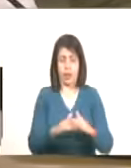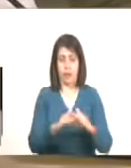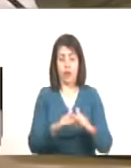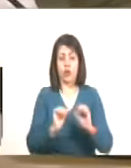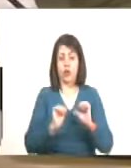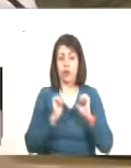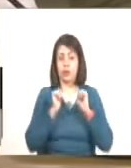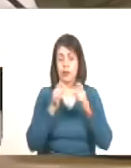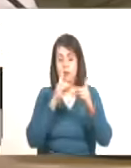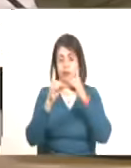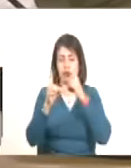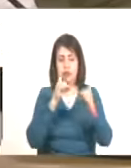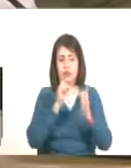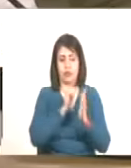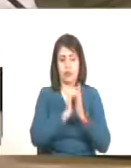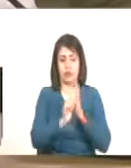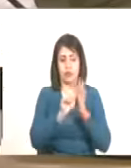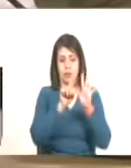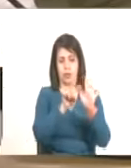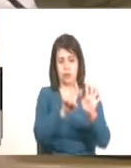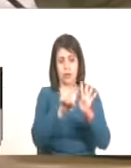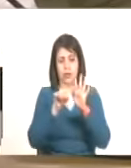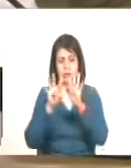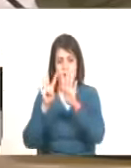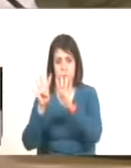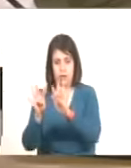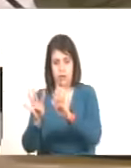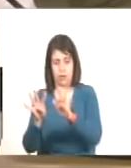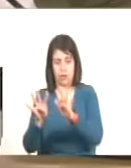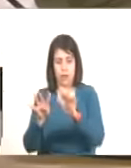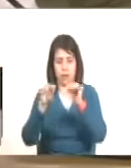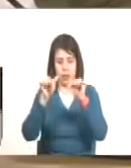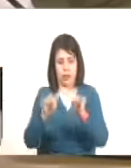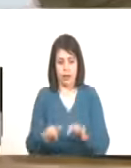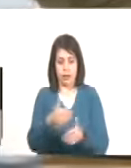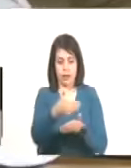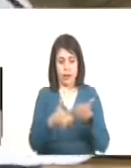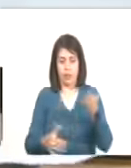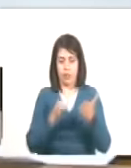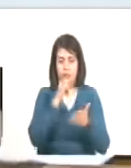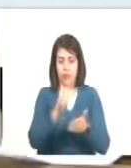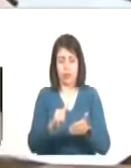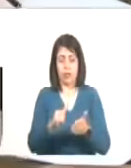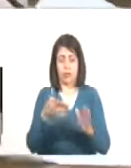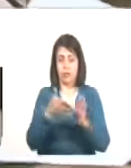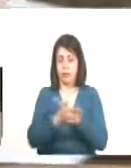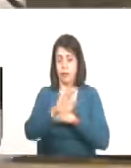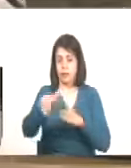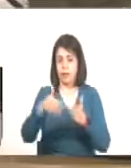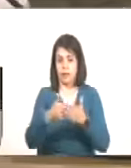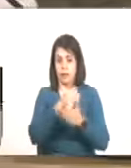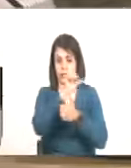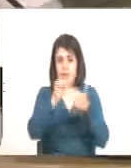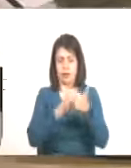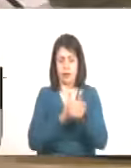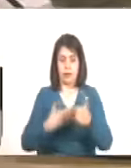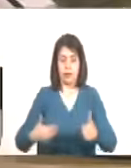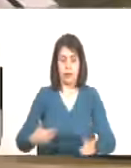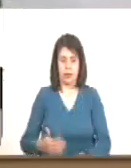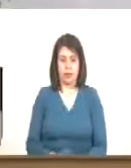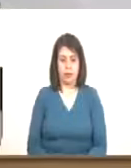Correspondería iniciar la discusión en el 69º del precitado informe. Es todo, ciudadano